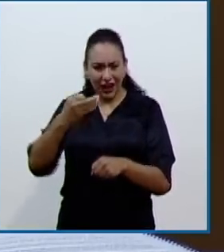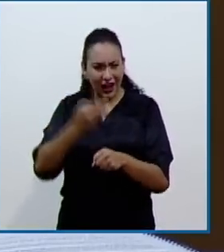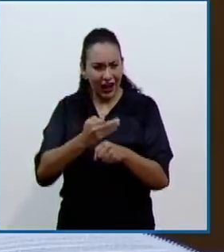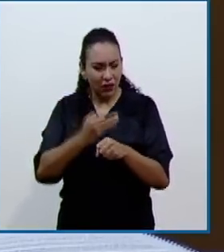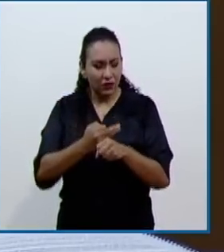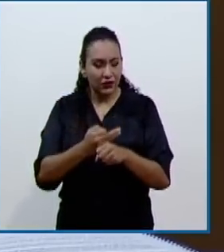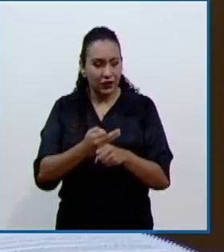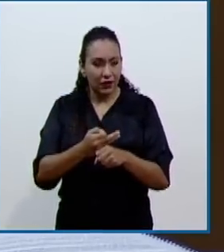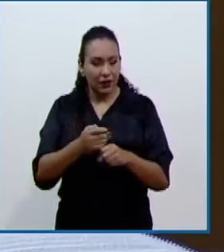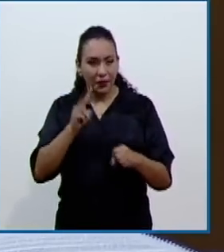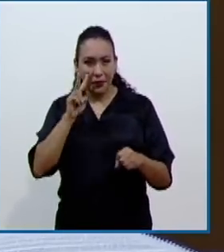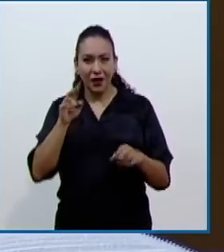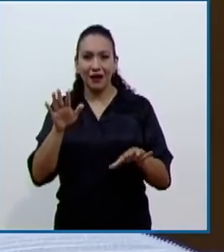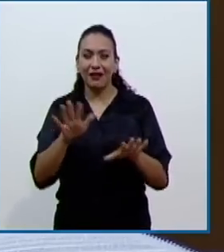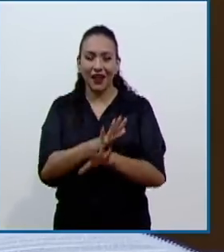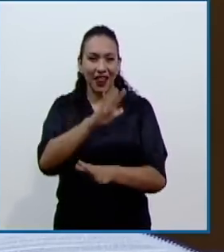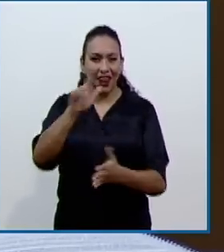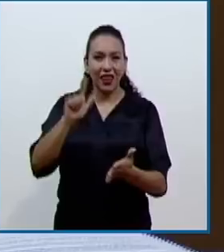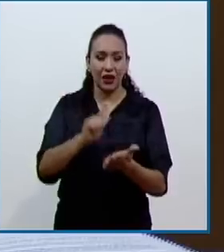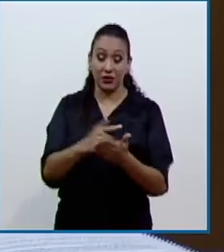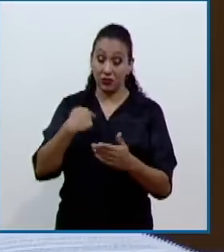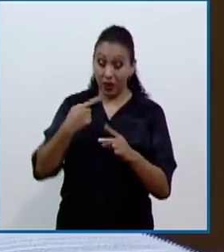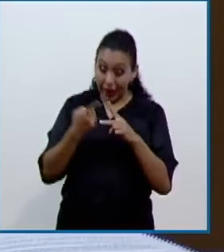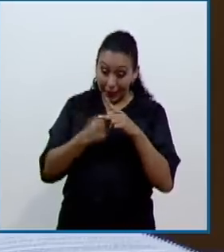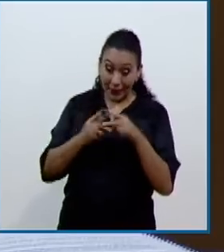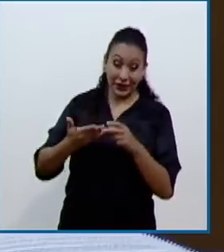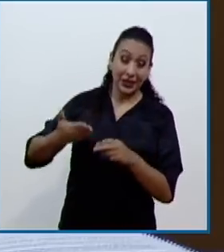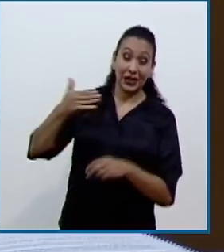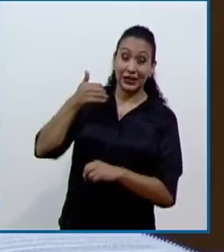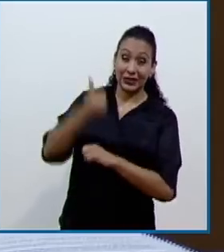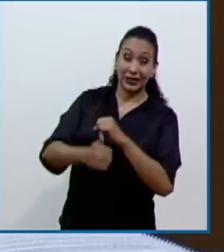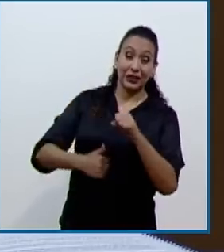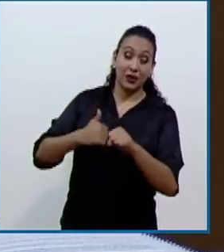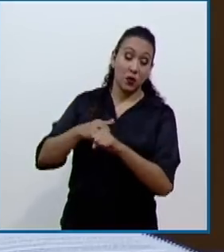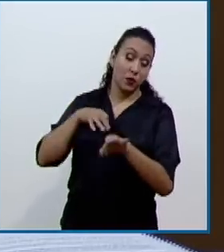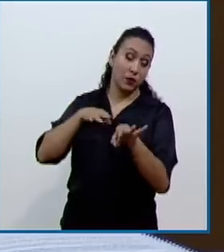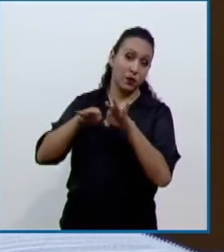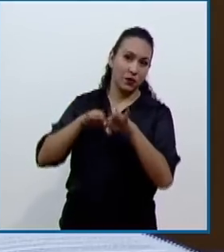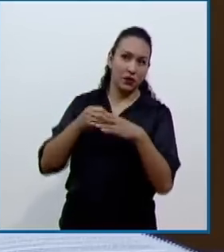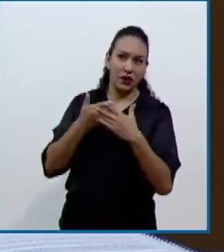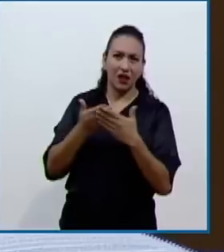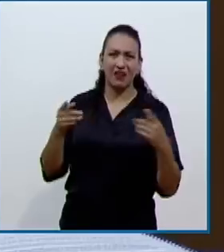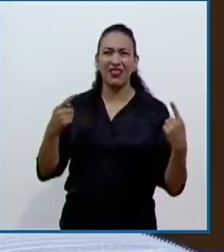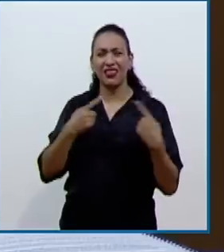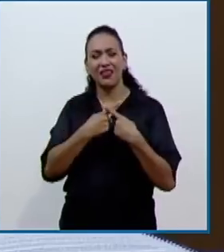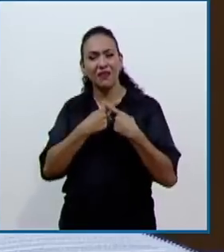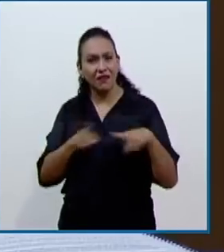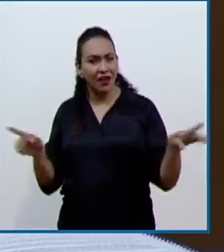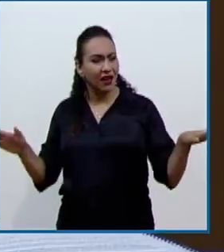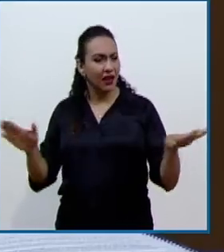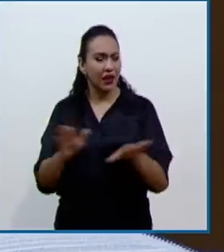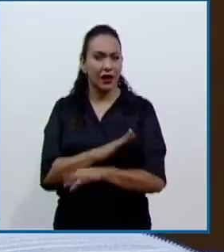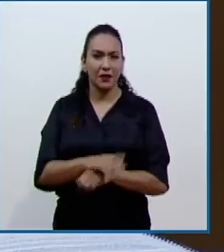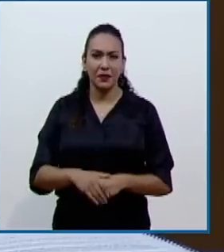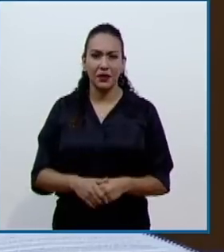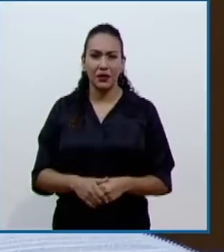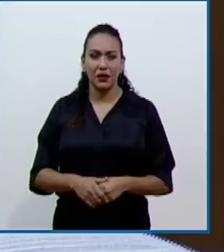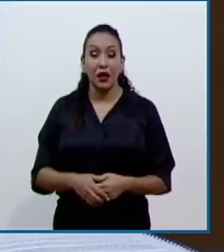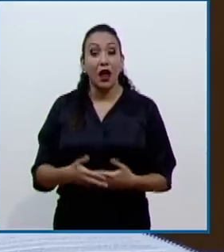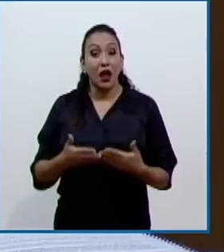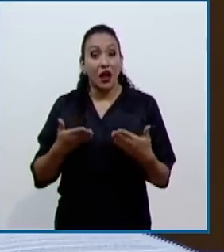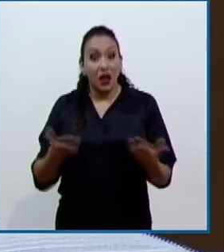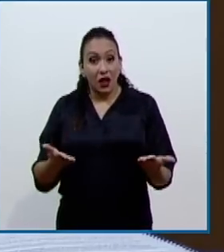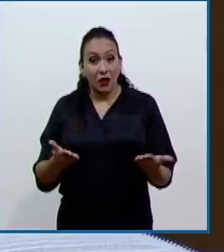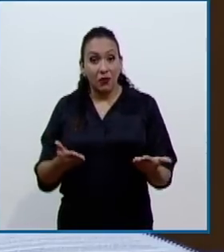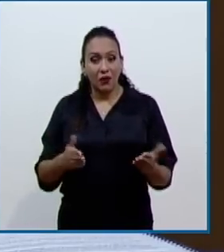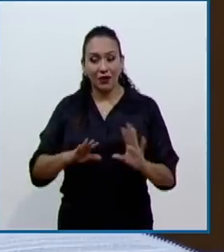6 años, que fue cuando me incorporé al Poder Judicial Federal. A un día de declinar una candidatura para